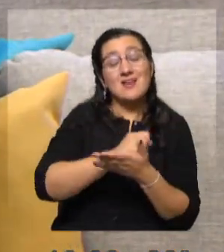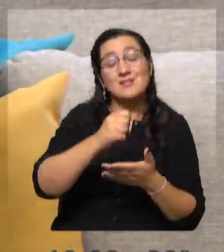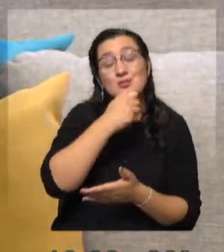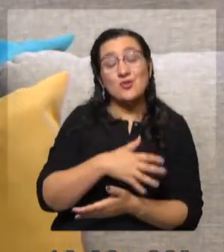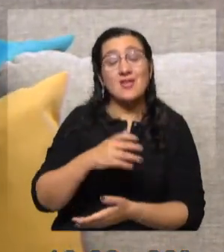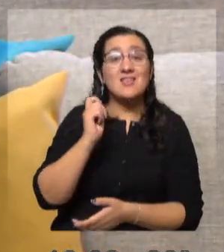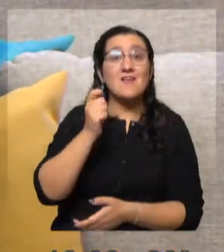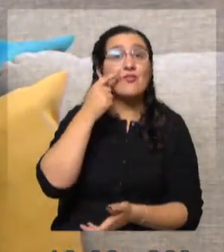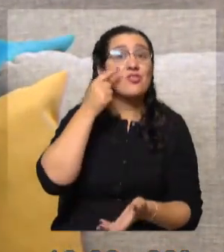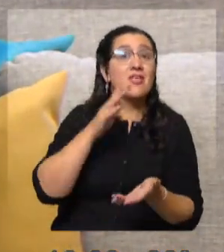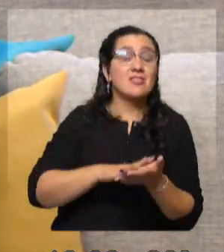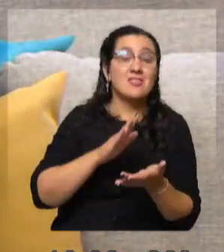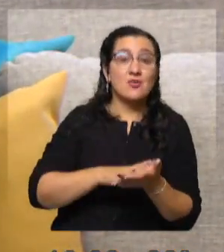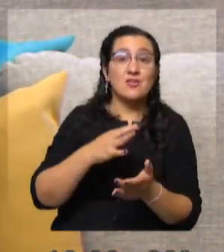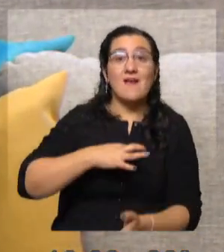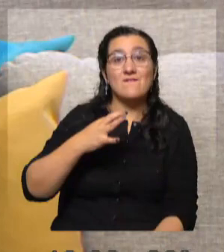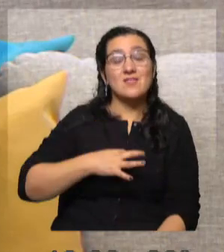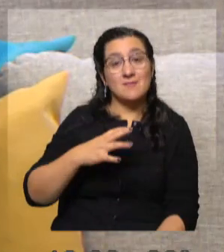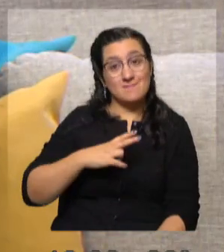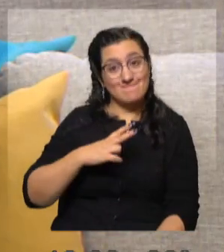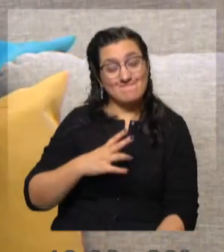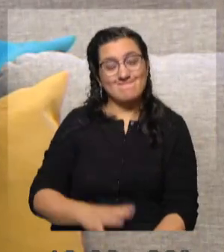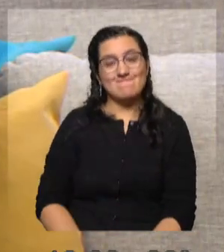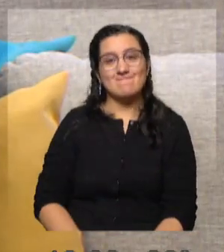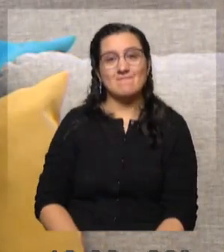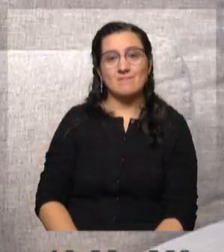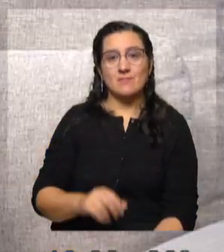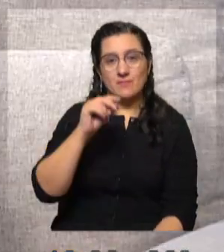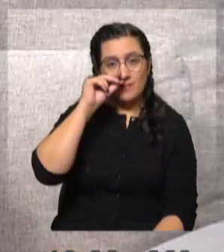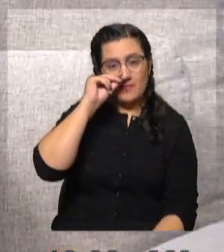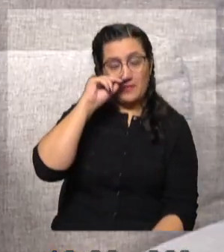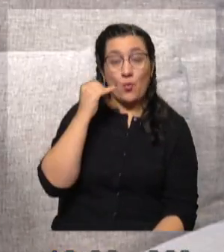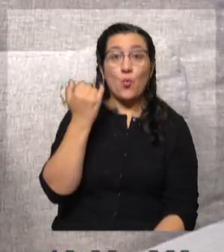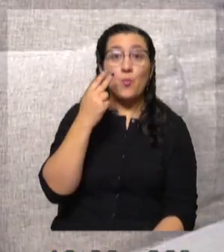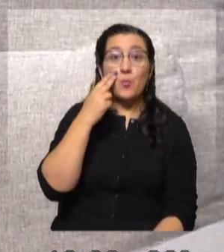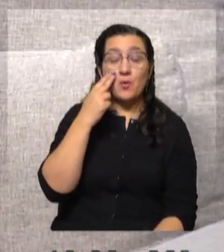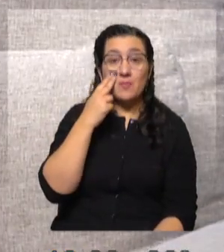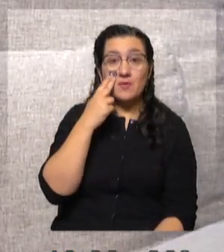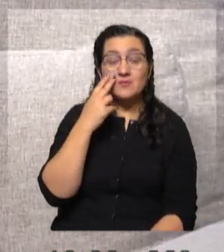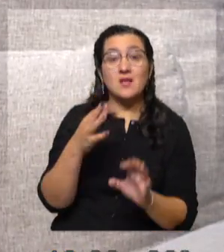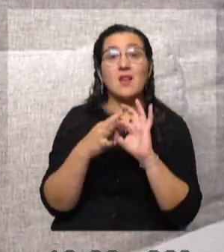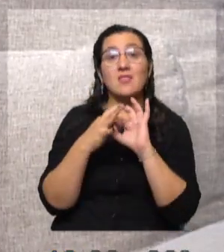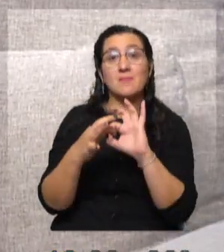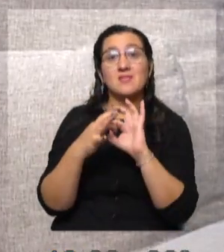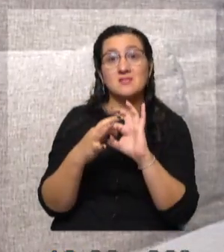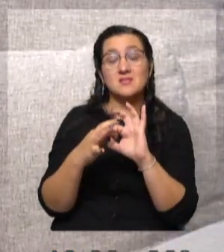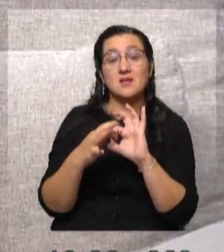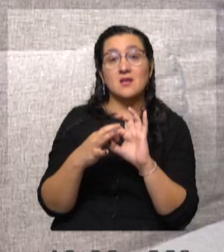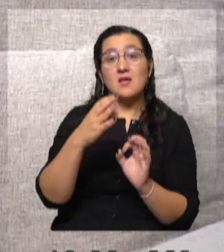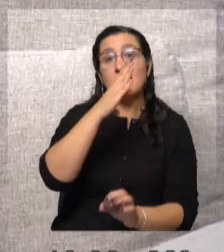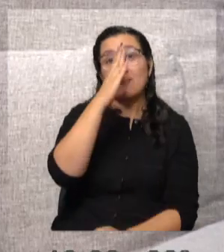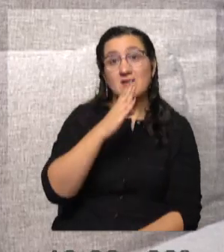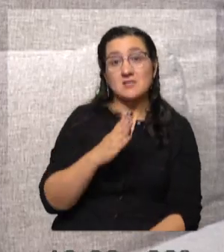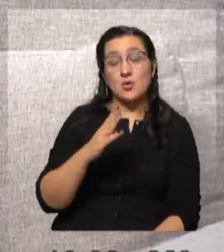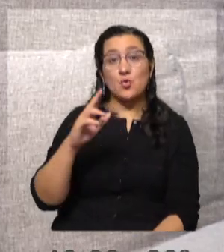Quienes fueron testigos de esa vida prodigiosa este seguramente con un problema que es la dependencia del de Brasil en relación a Lula